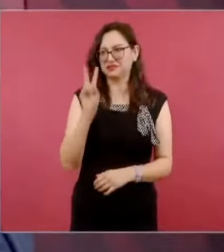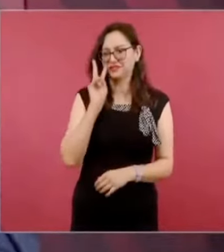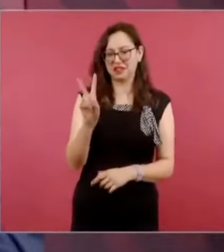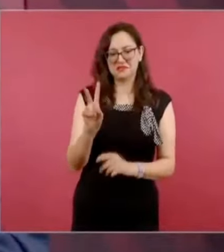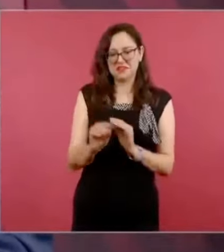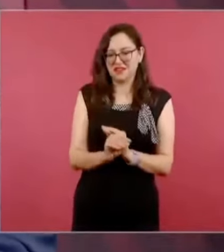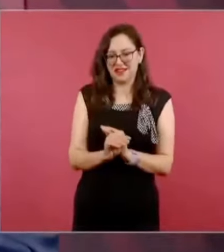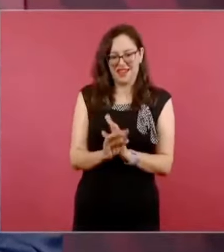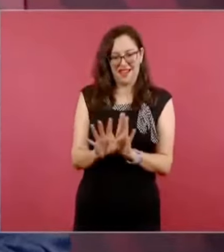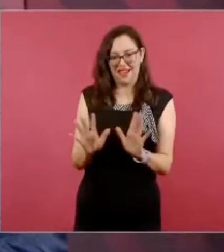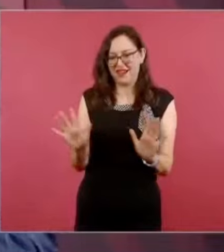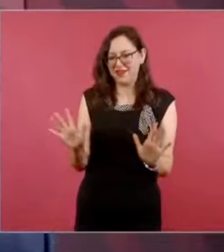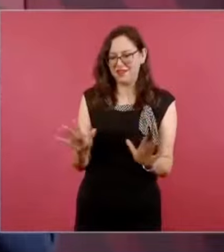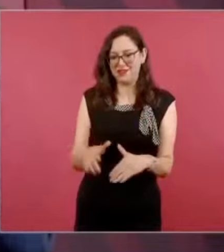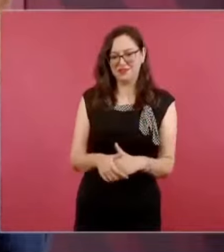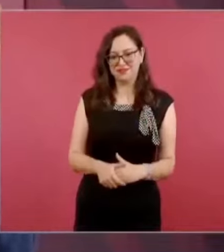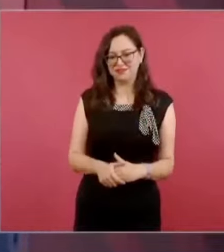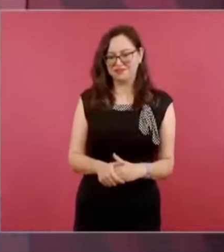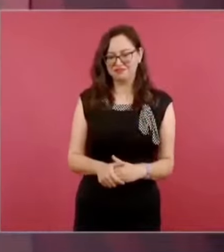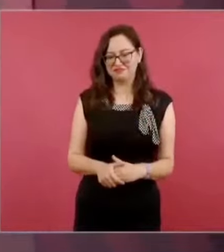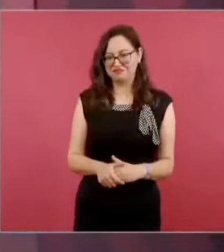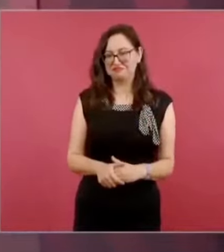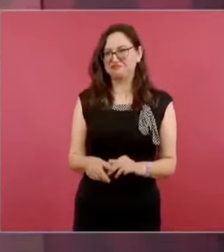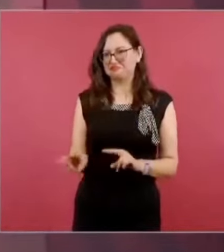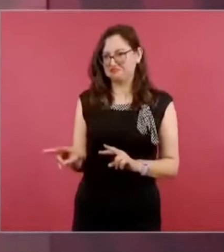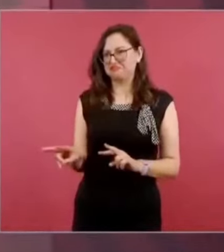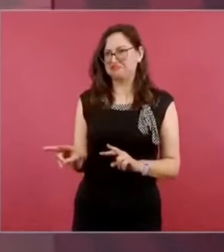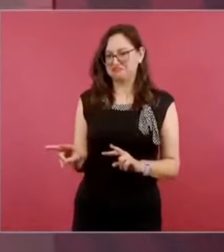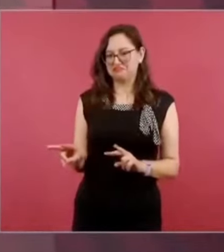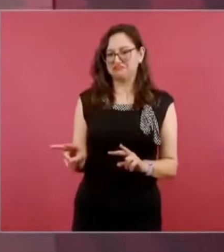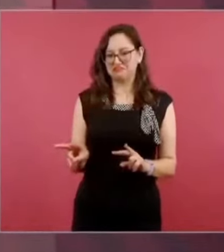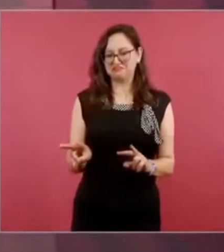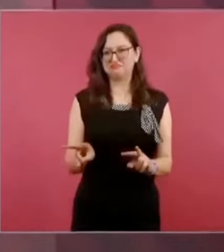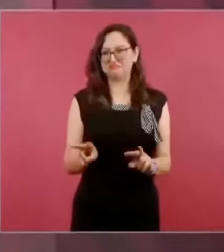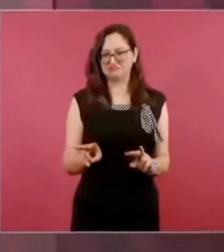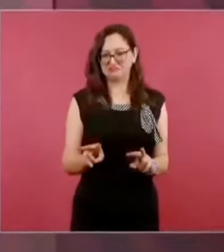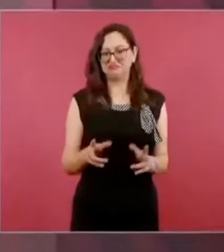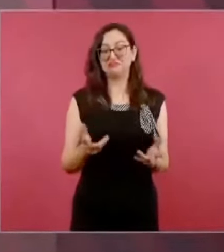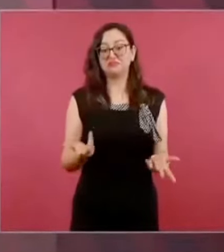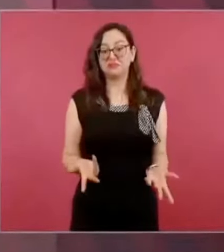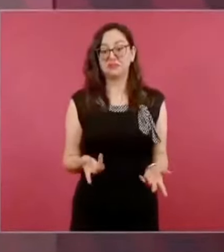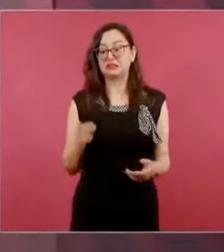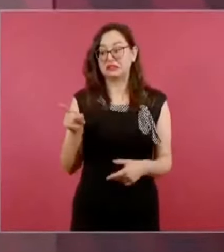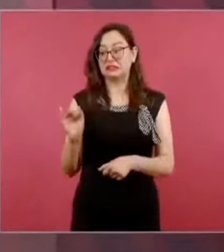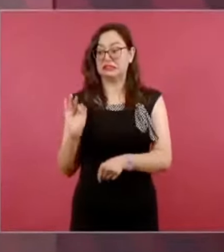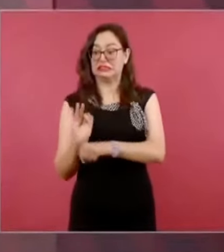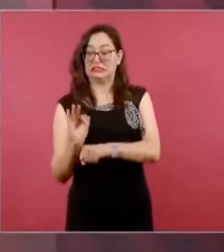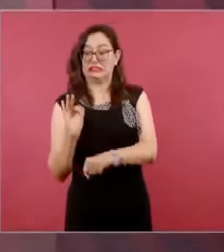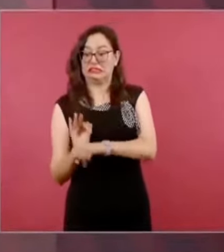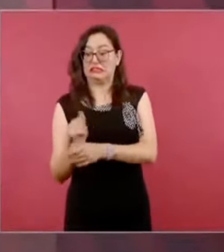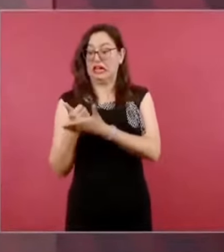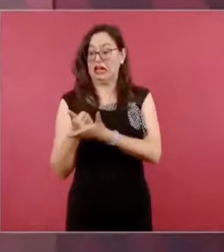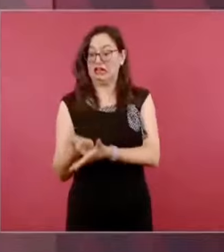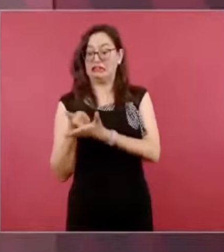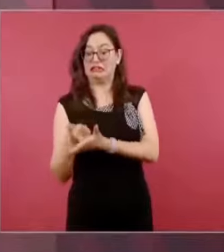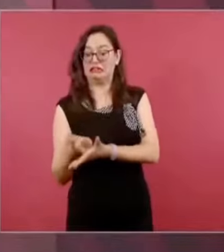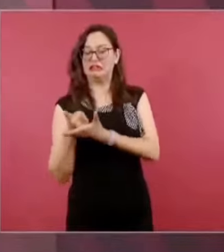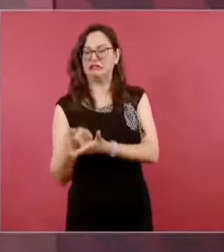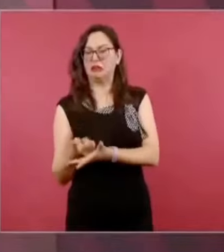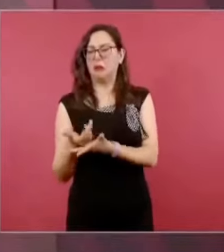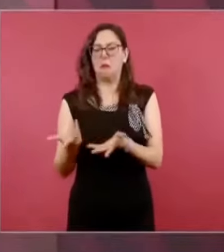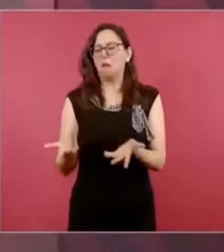ahí se ve mucha claridad, es que aunque los dados estén cargados, era un poco lo que